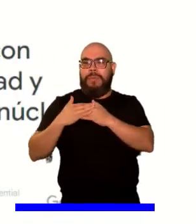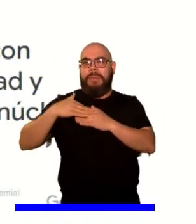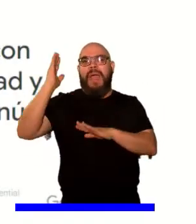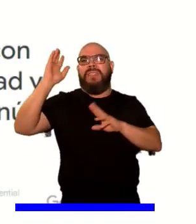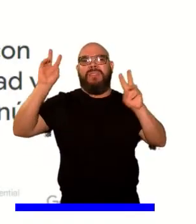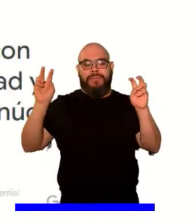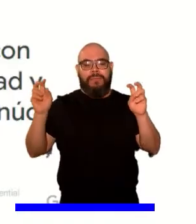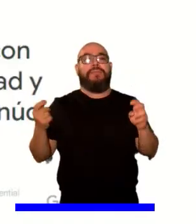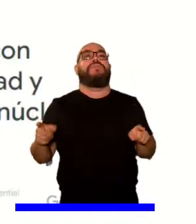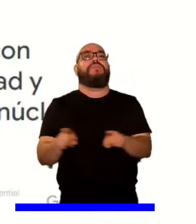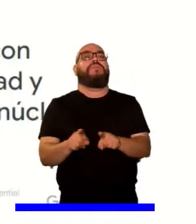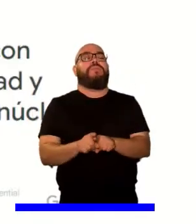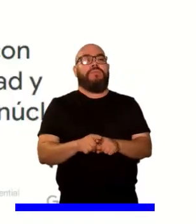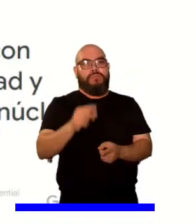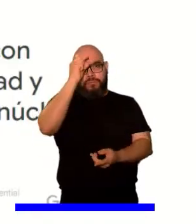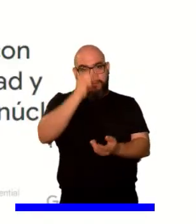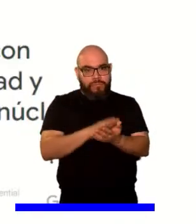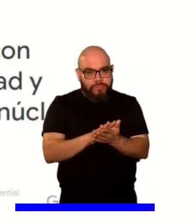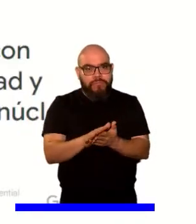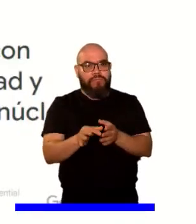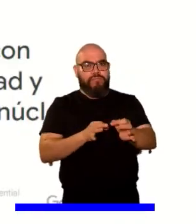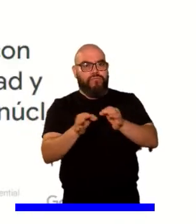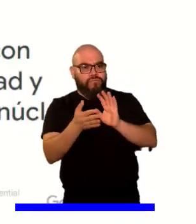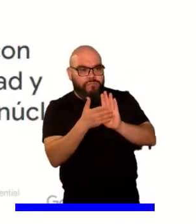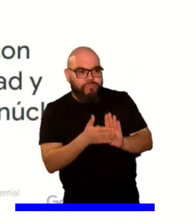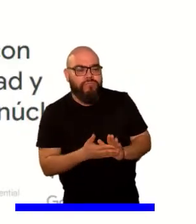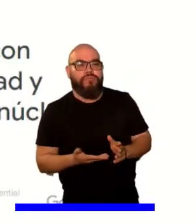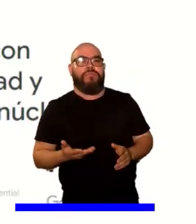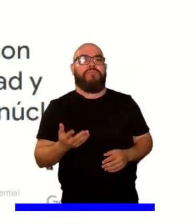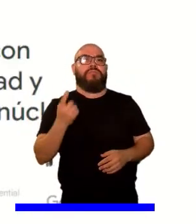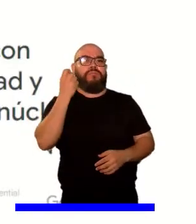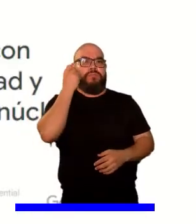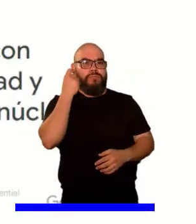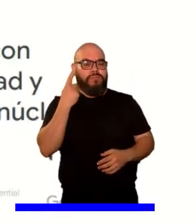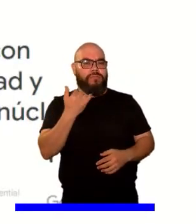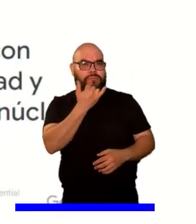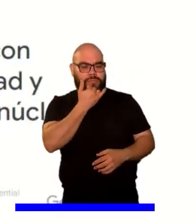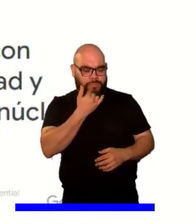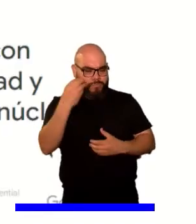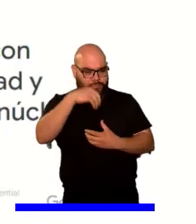la responsabilidad en la IA, de la explicabilidad, de poder entender